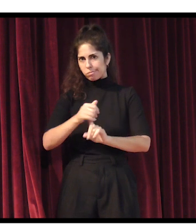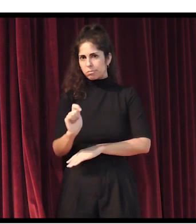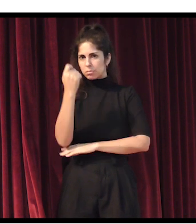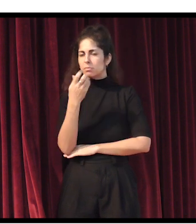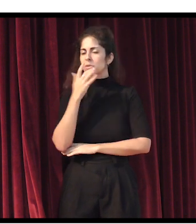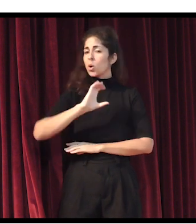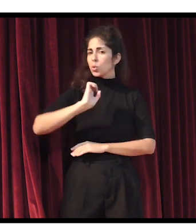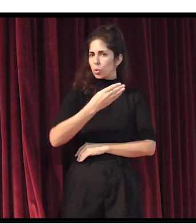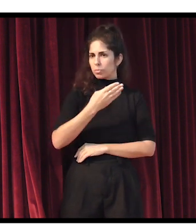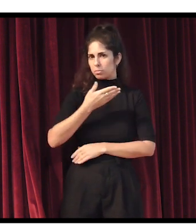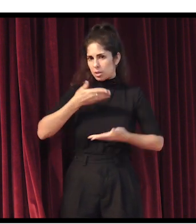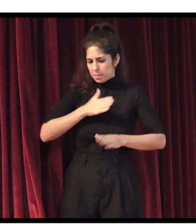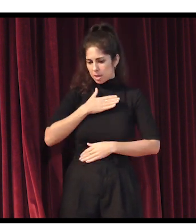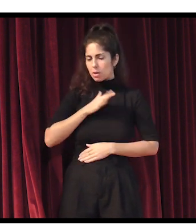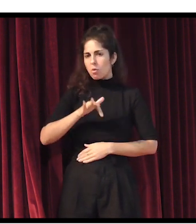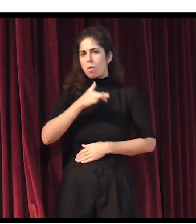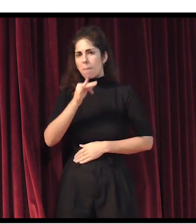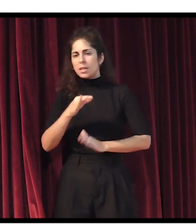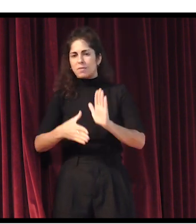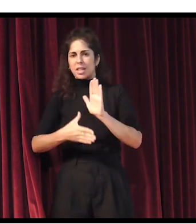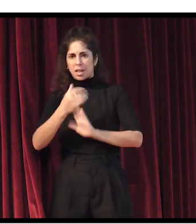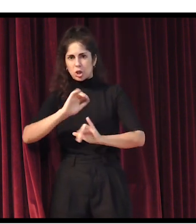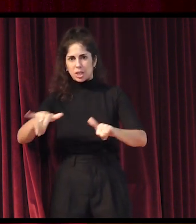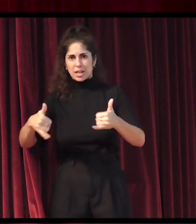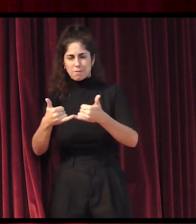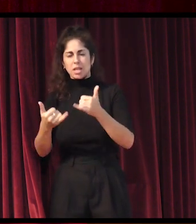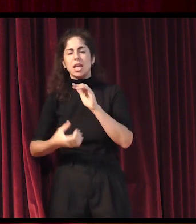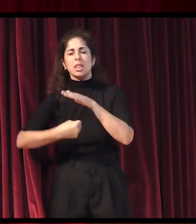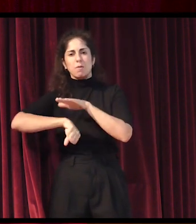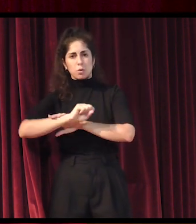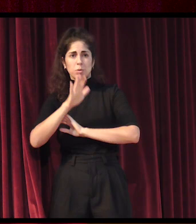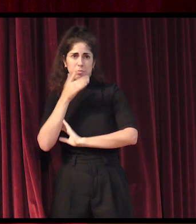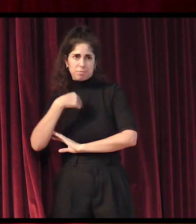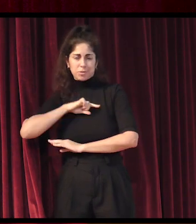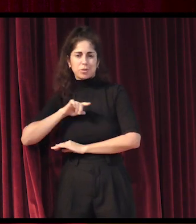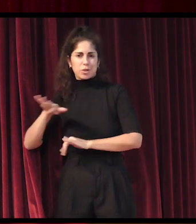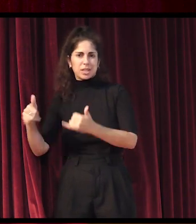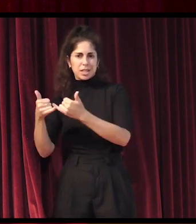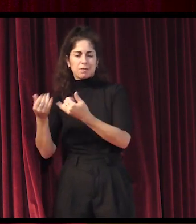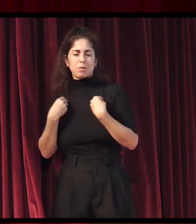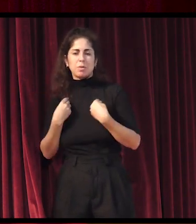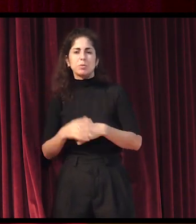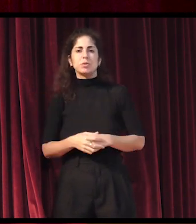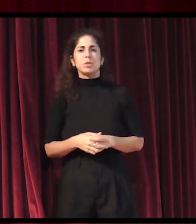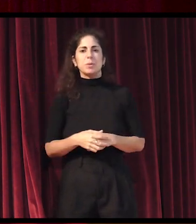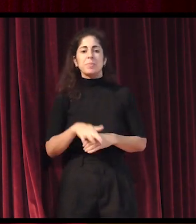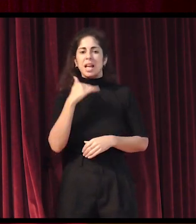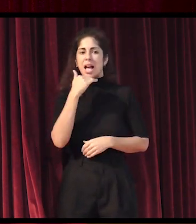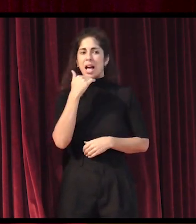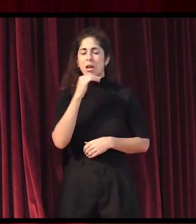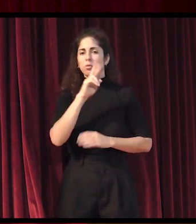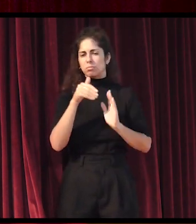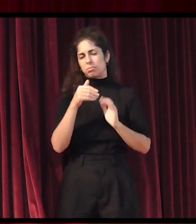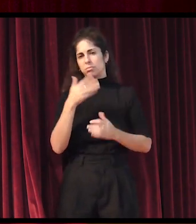la Federación Internacional de Fútbol, que es donde nosotros vivimos en Tenerife, que en diciembre, algo que fue muy sonado, en